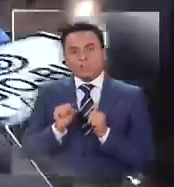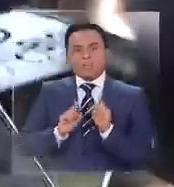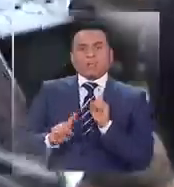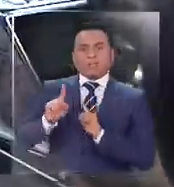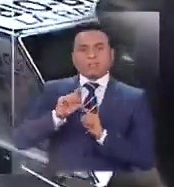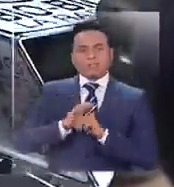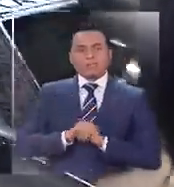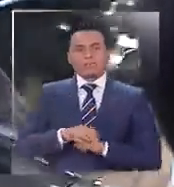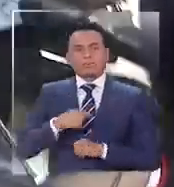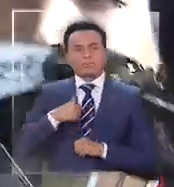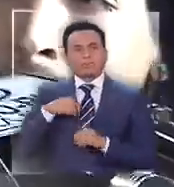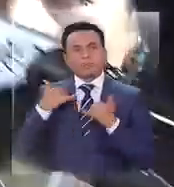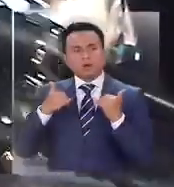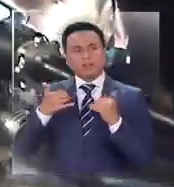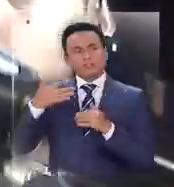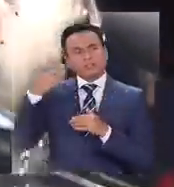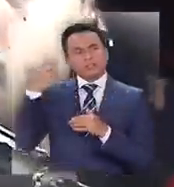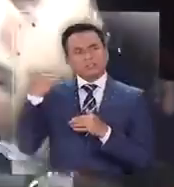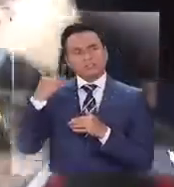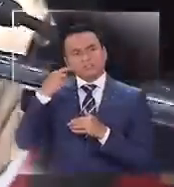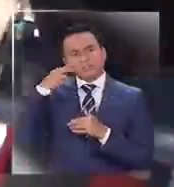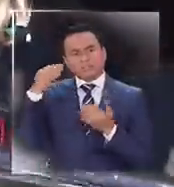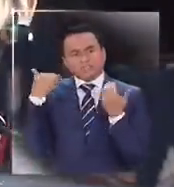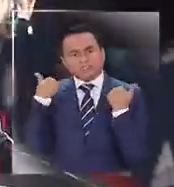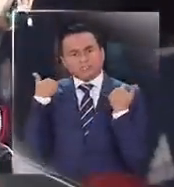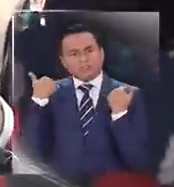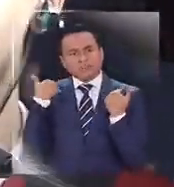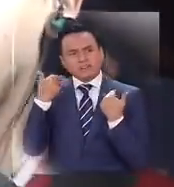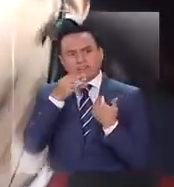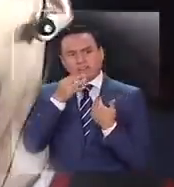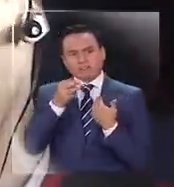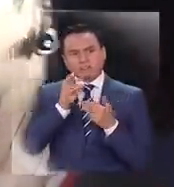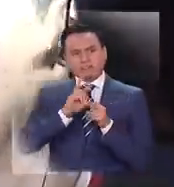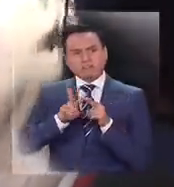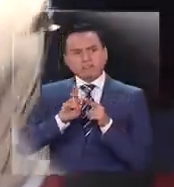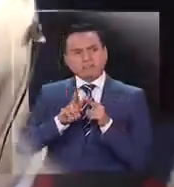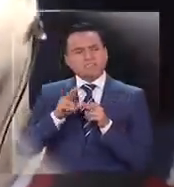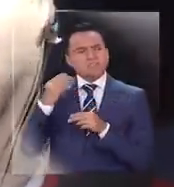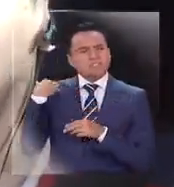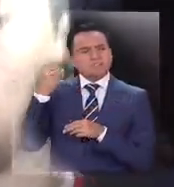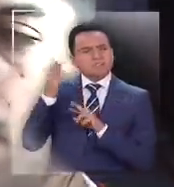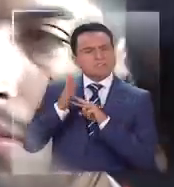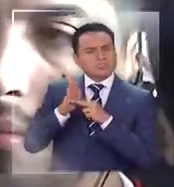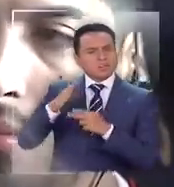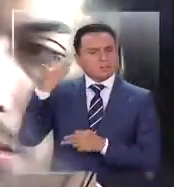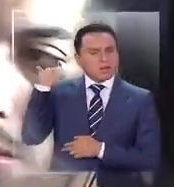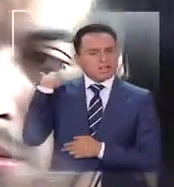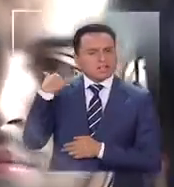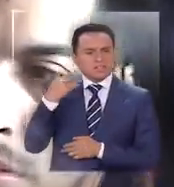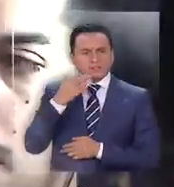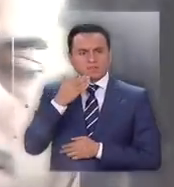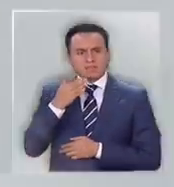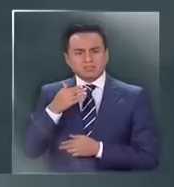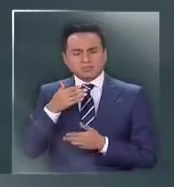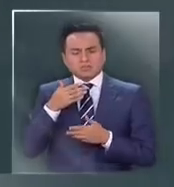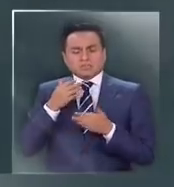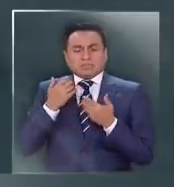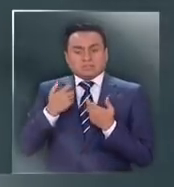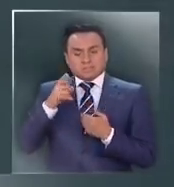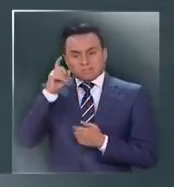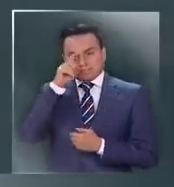excusa. Vengo jugando hace rato sin entrenar. O sea, a mí se me revolucionó lo de la espalda y obviamente me pasa la cuenta.